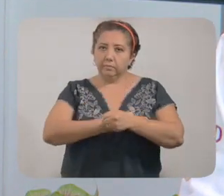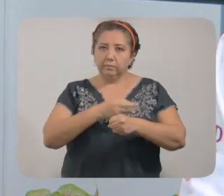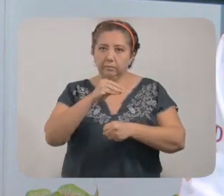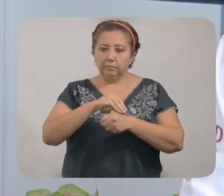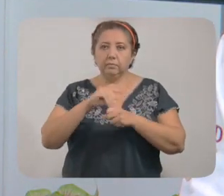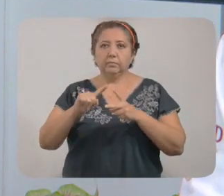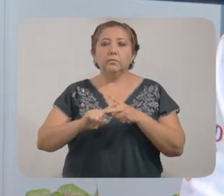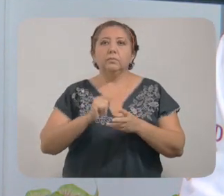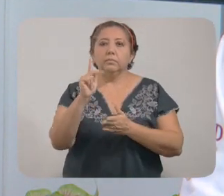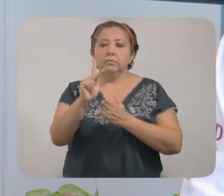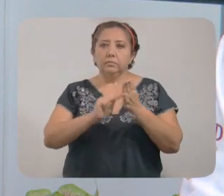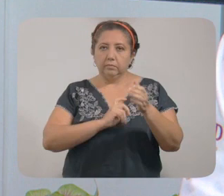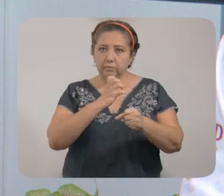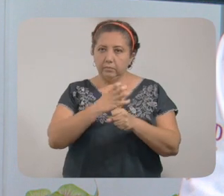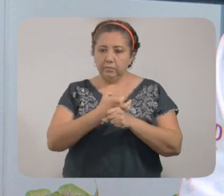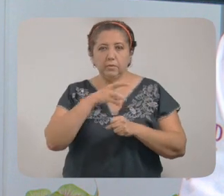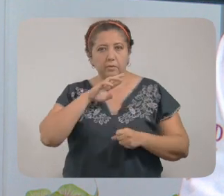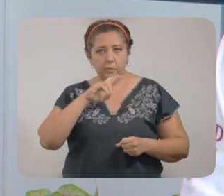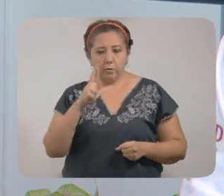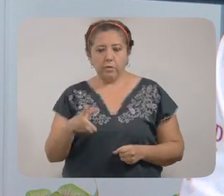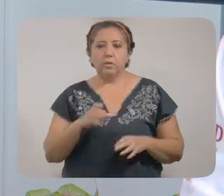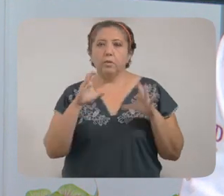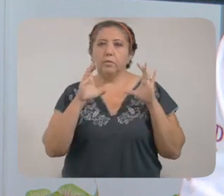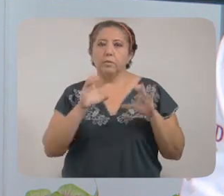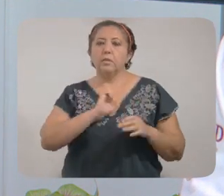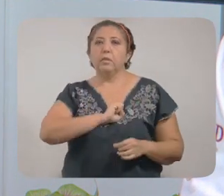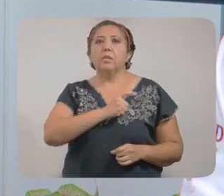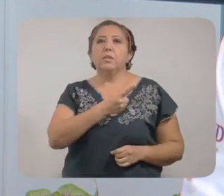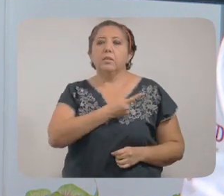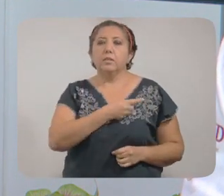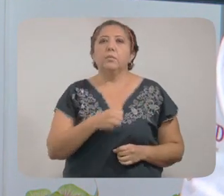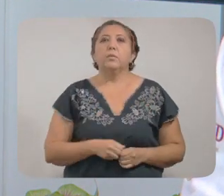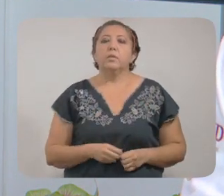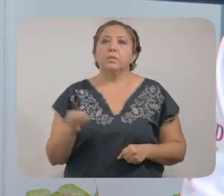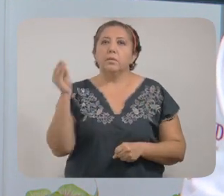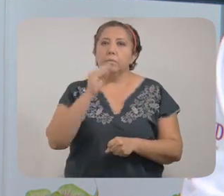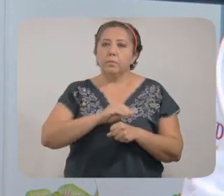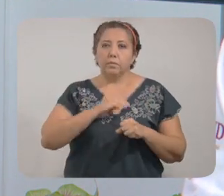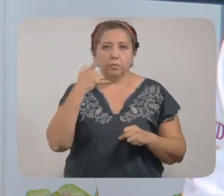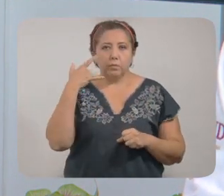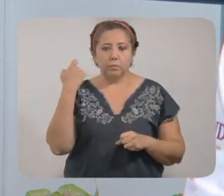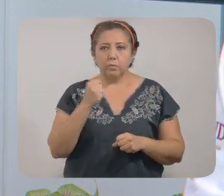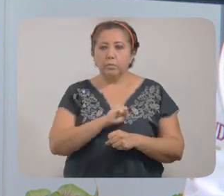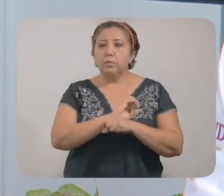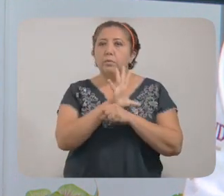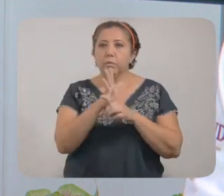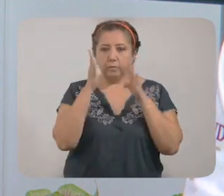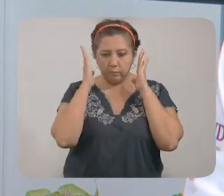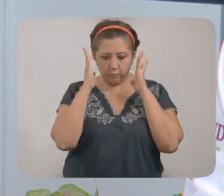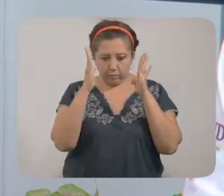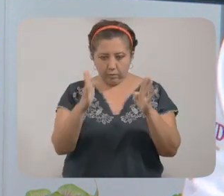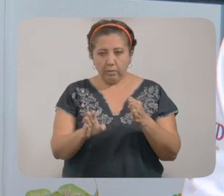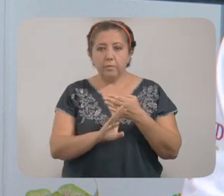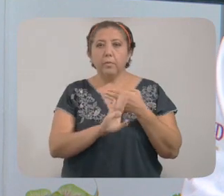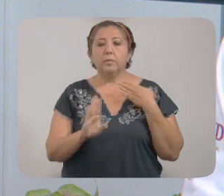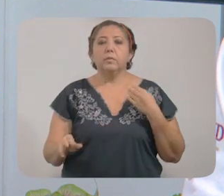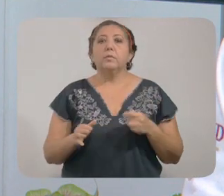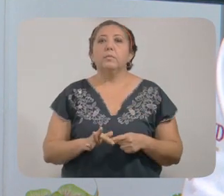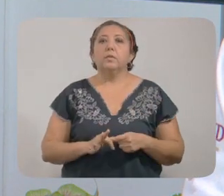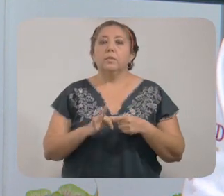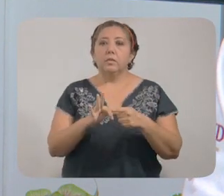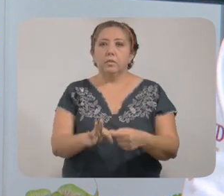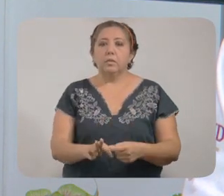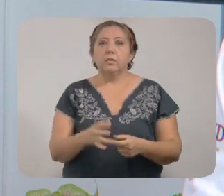puso en marcha un programa estatal de reforzamiento de la protección de la salud que se suma al combate del pronaa virus focalizando la prevención con la